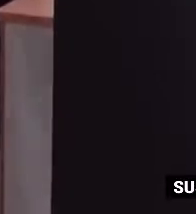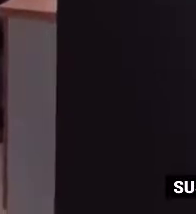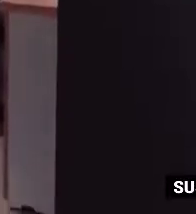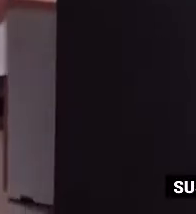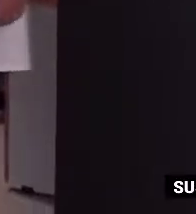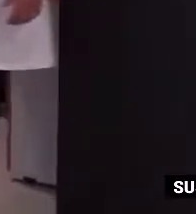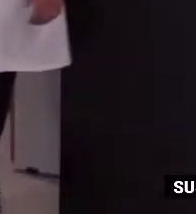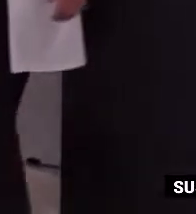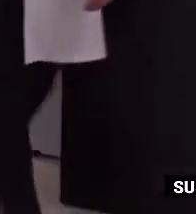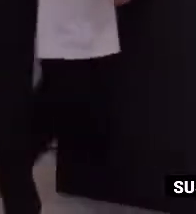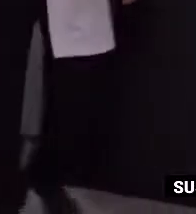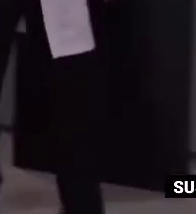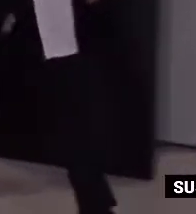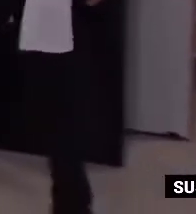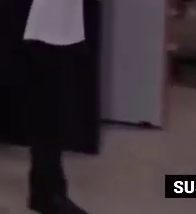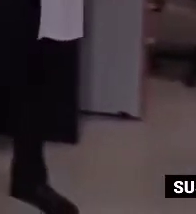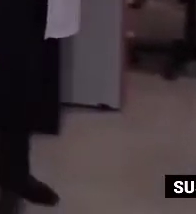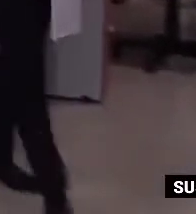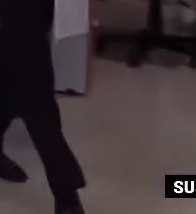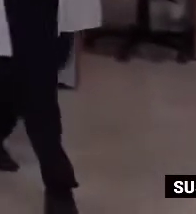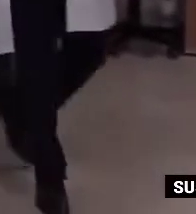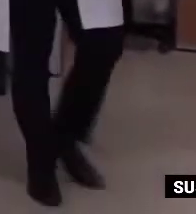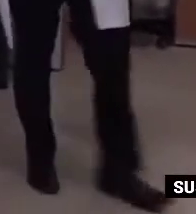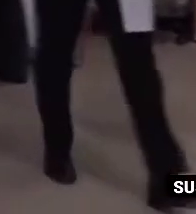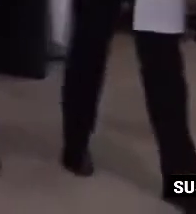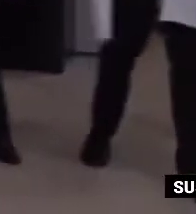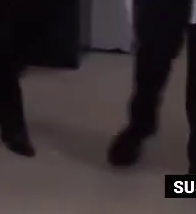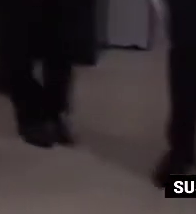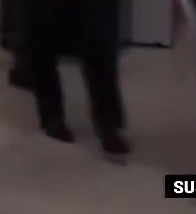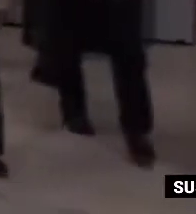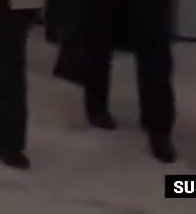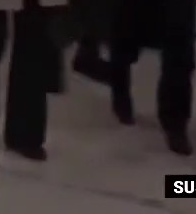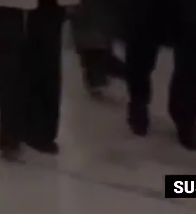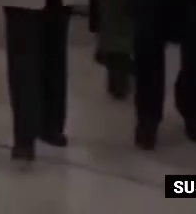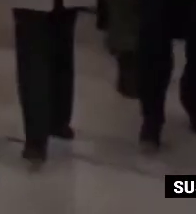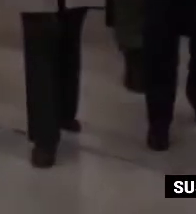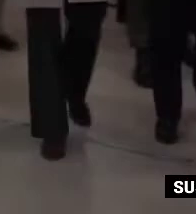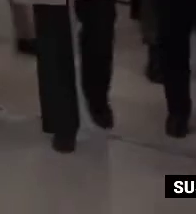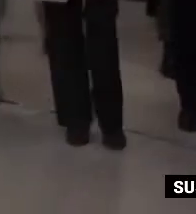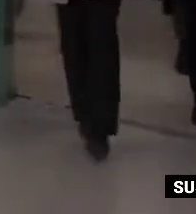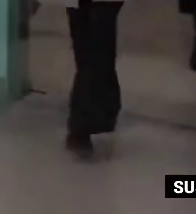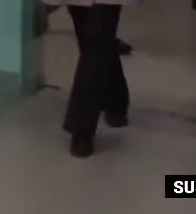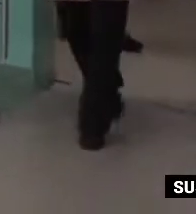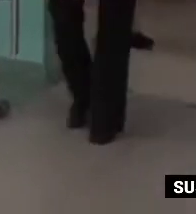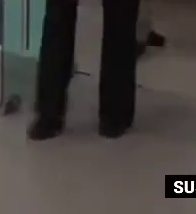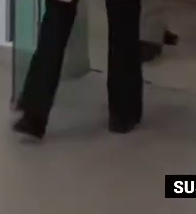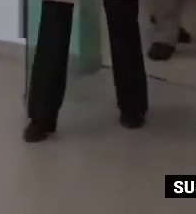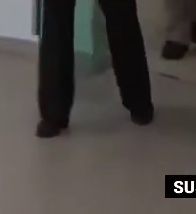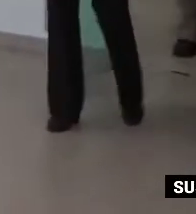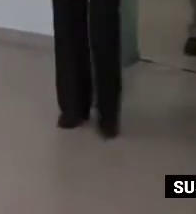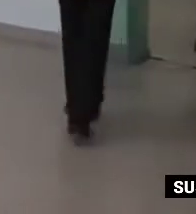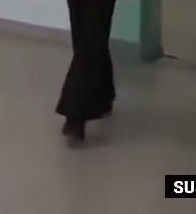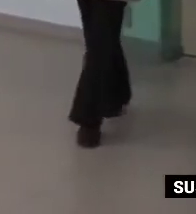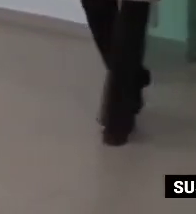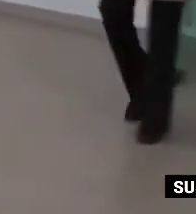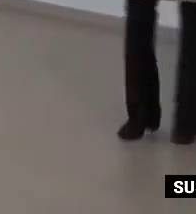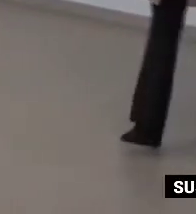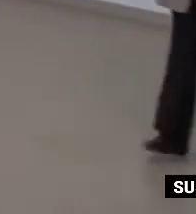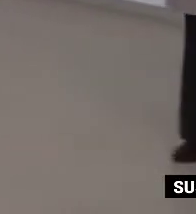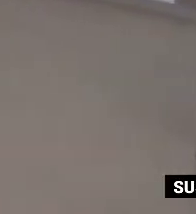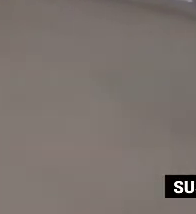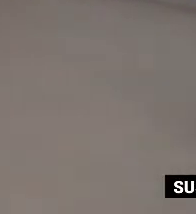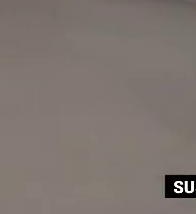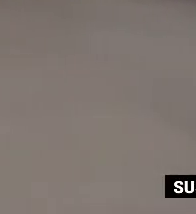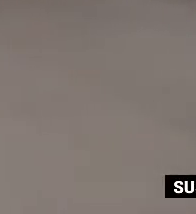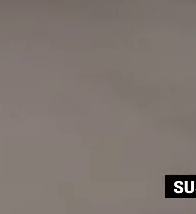hicieron. Exactamente. El 20 de enero hubo un chico de 15 años que se electrocutó muy cerca de la gasolinería.